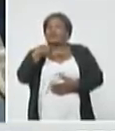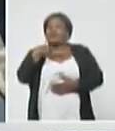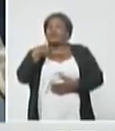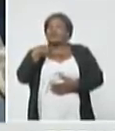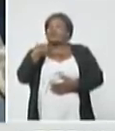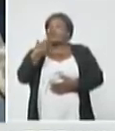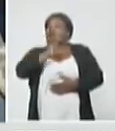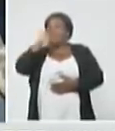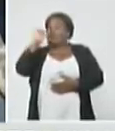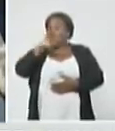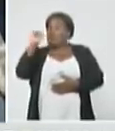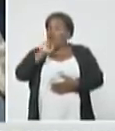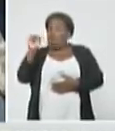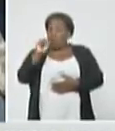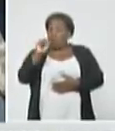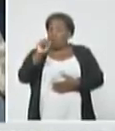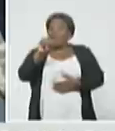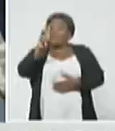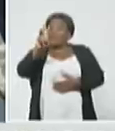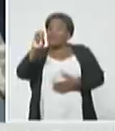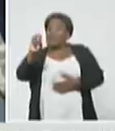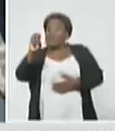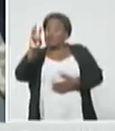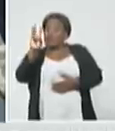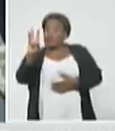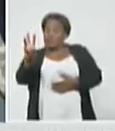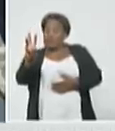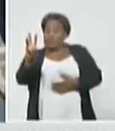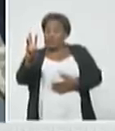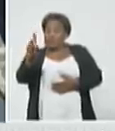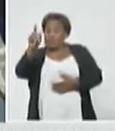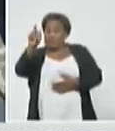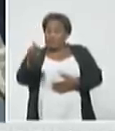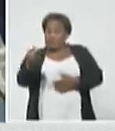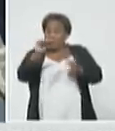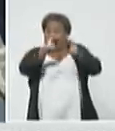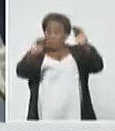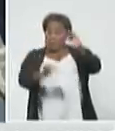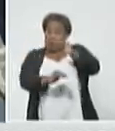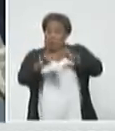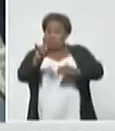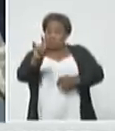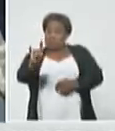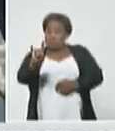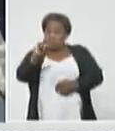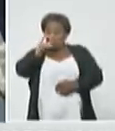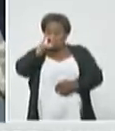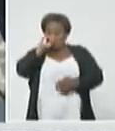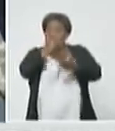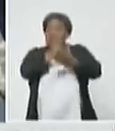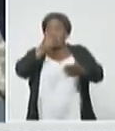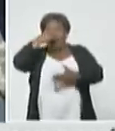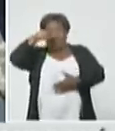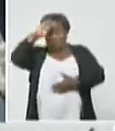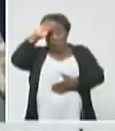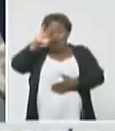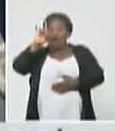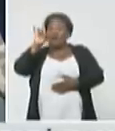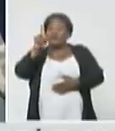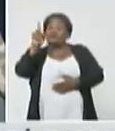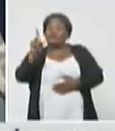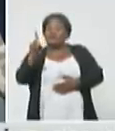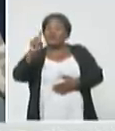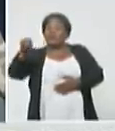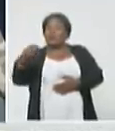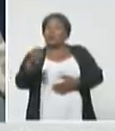que de los 303 casos menores de 19 años que se han confirmado a Cuba, el